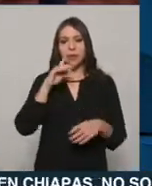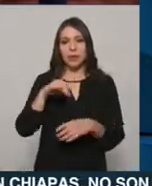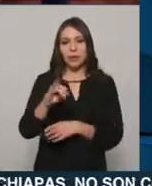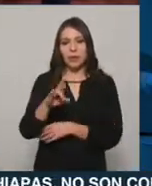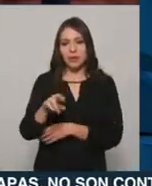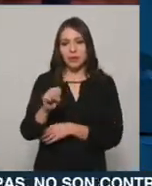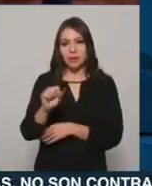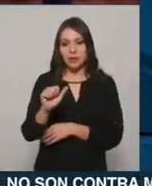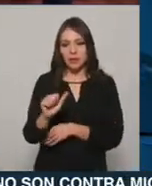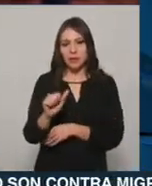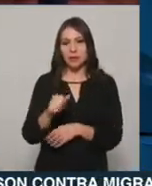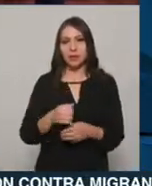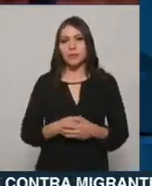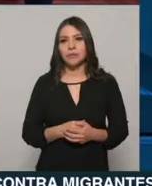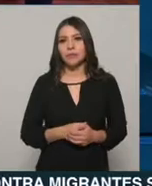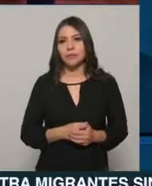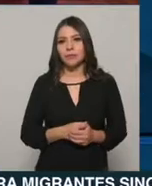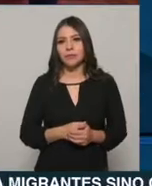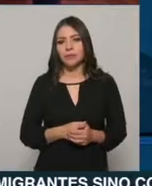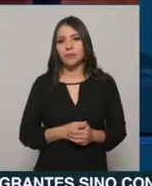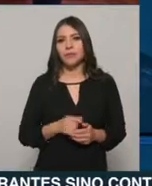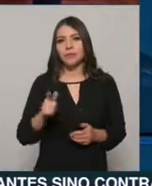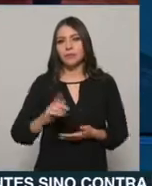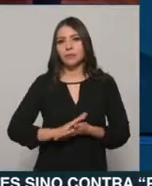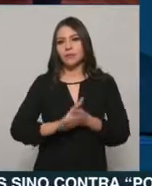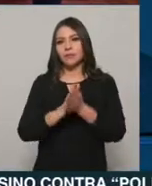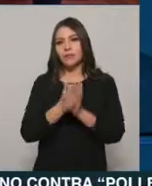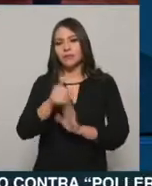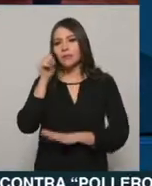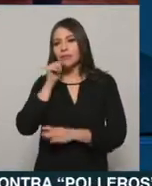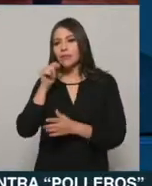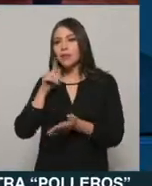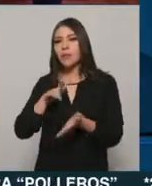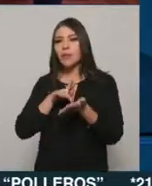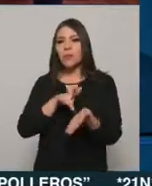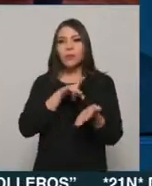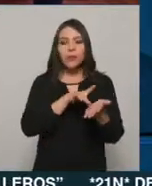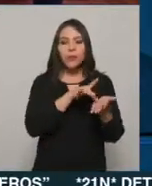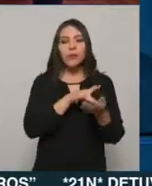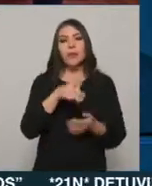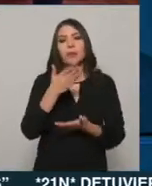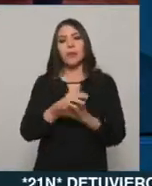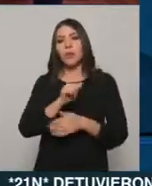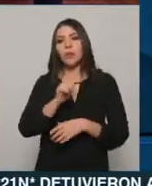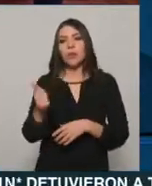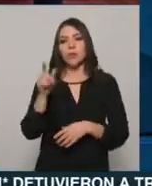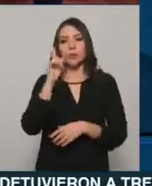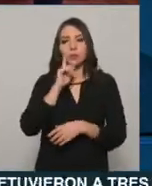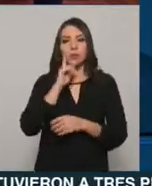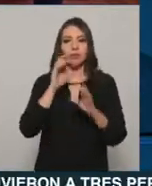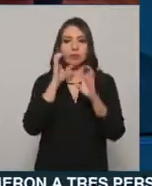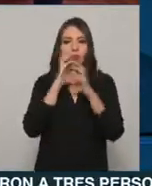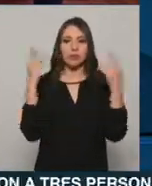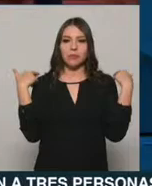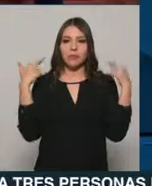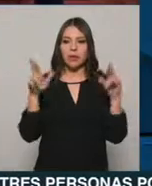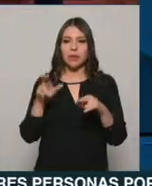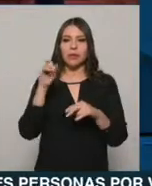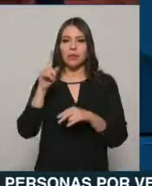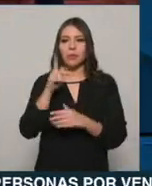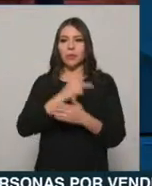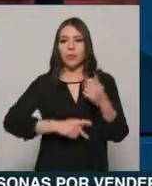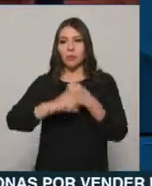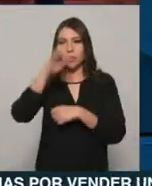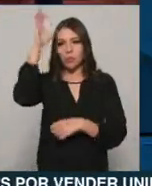Maldonado, que pues se ha convertido en nuestra cómplice. Van a estar también unas maestras que son parte de proyectos culturales de